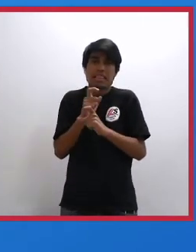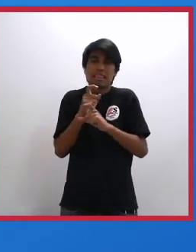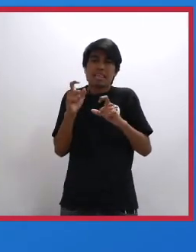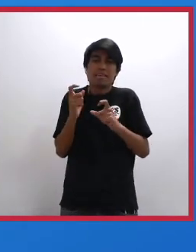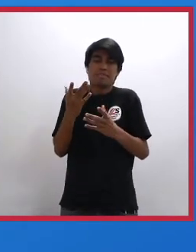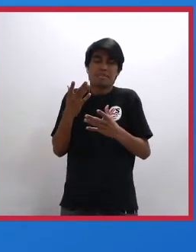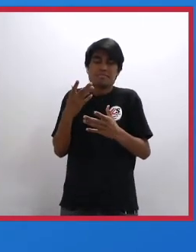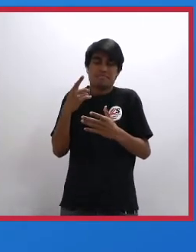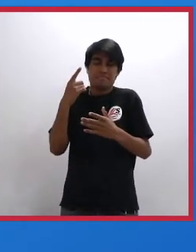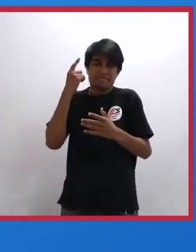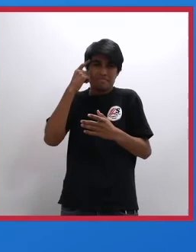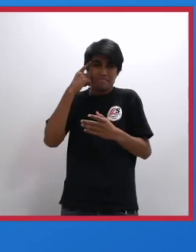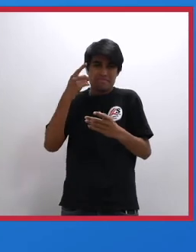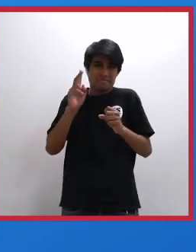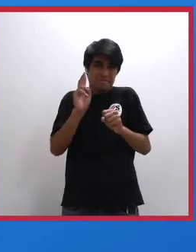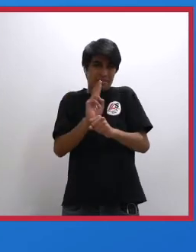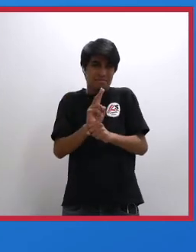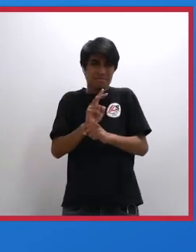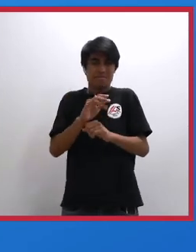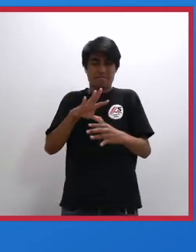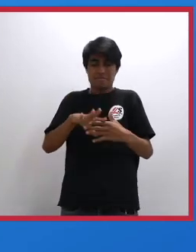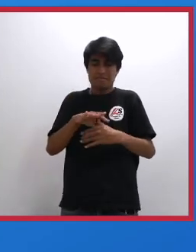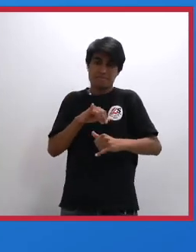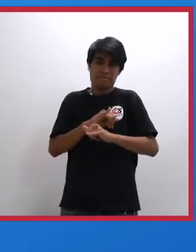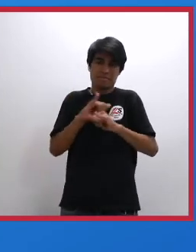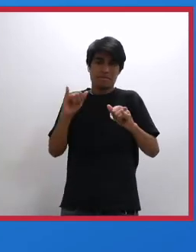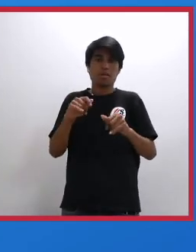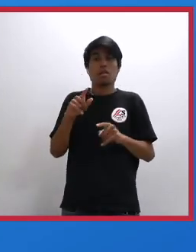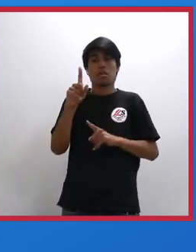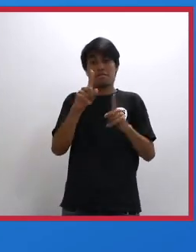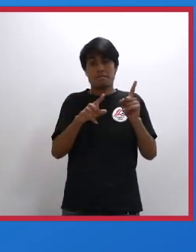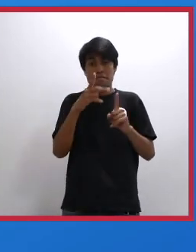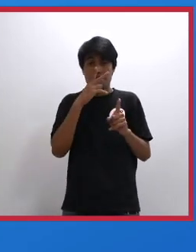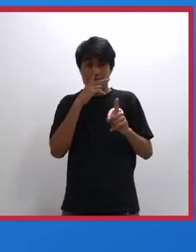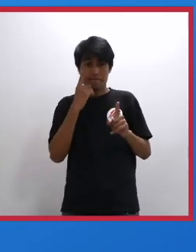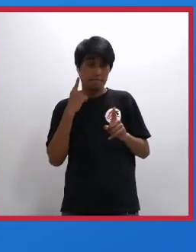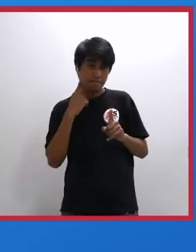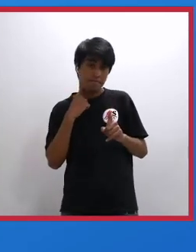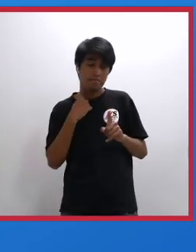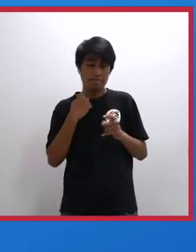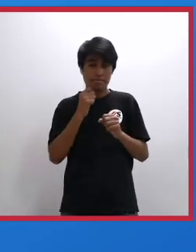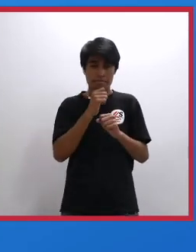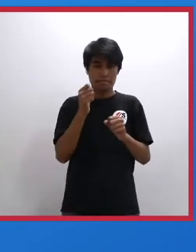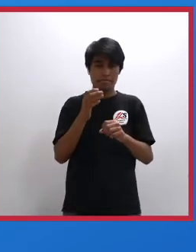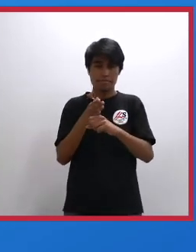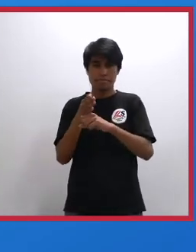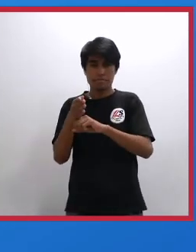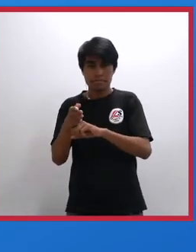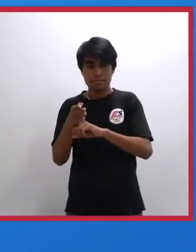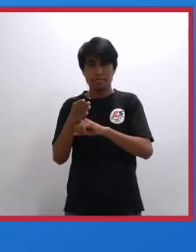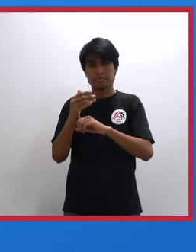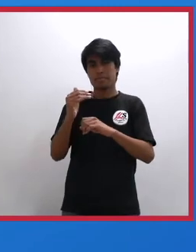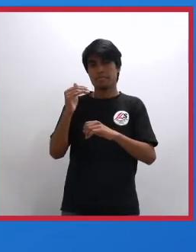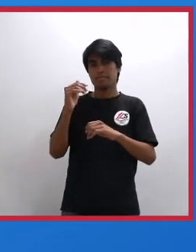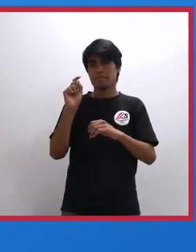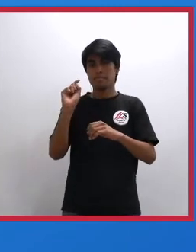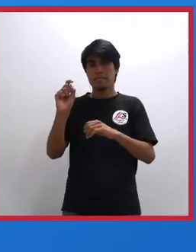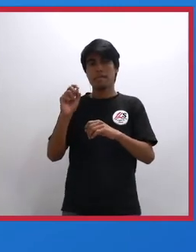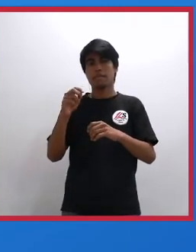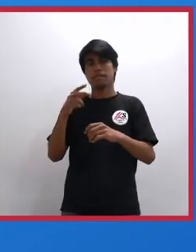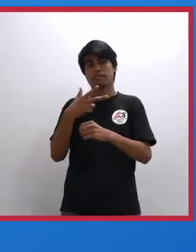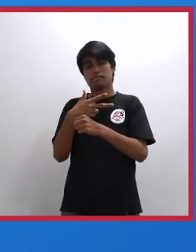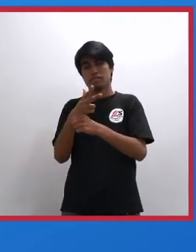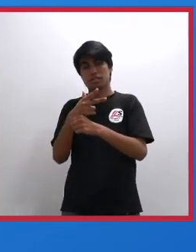decirlo. Les invito nuevamente a que puedan acceder a los videos de